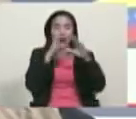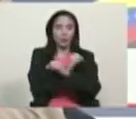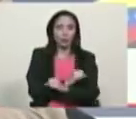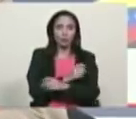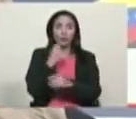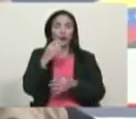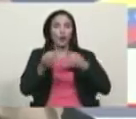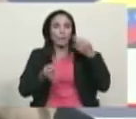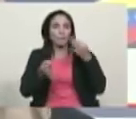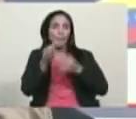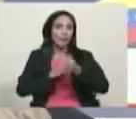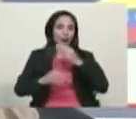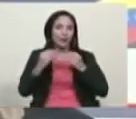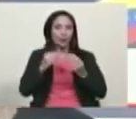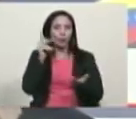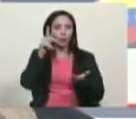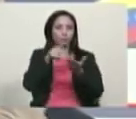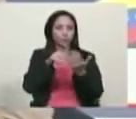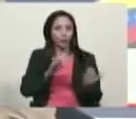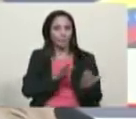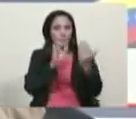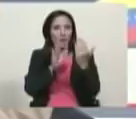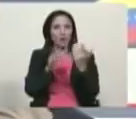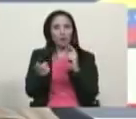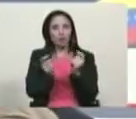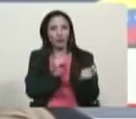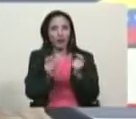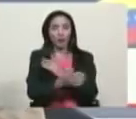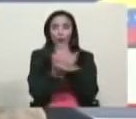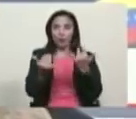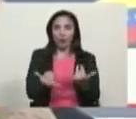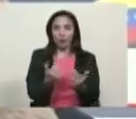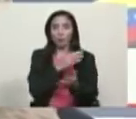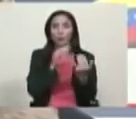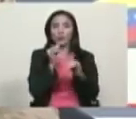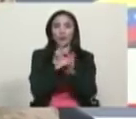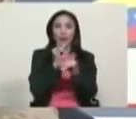teníamos que estar nosotros en la presencia mediática y ahora de redes.